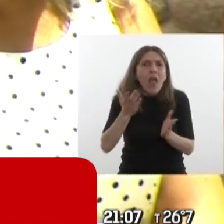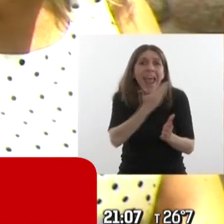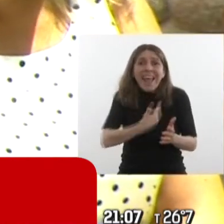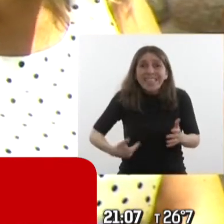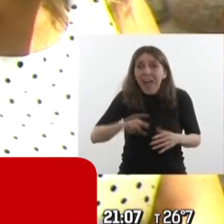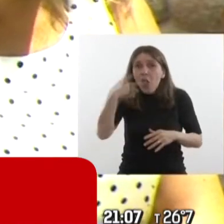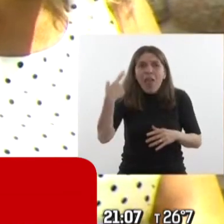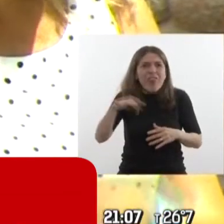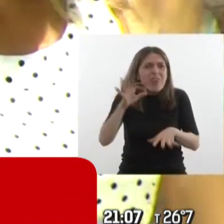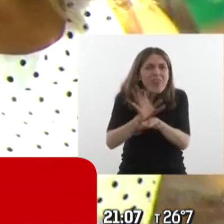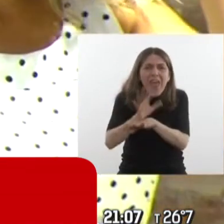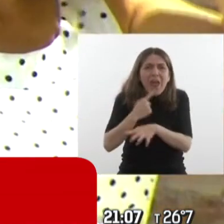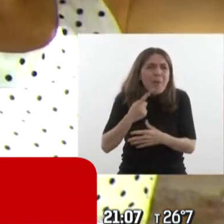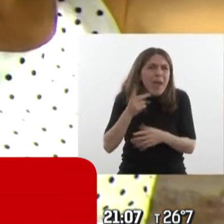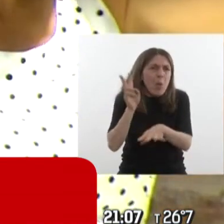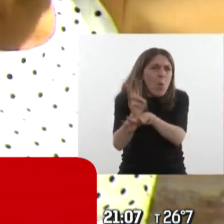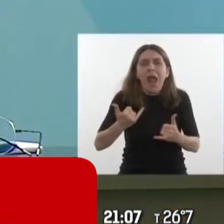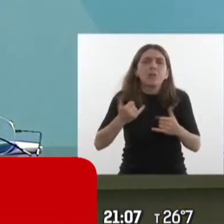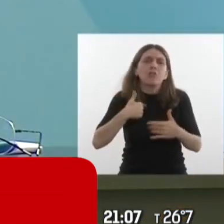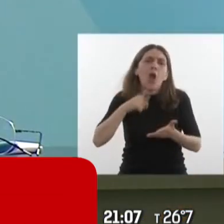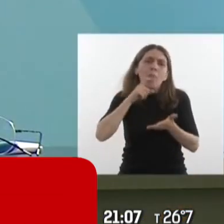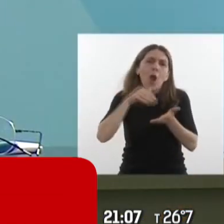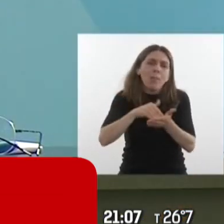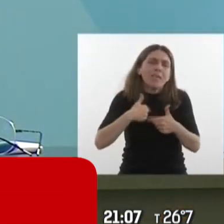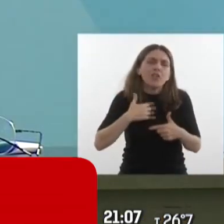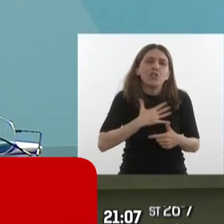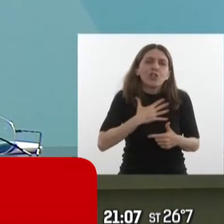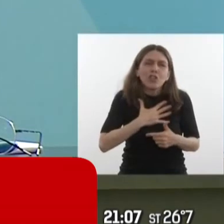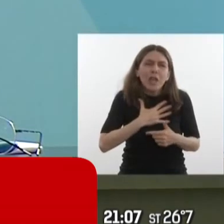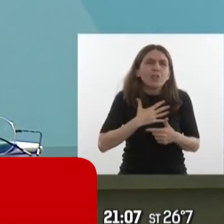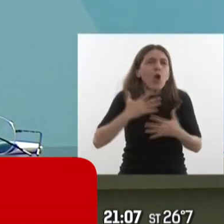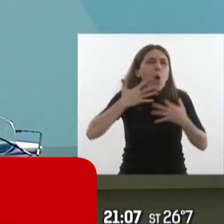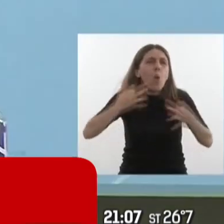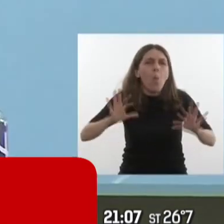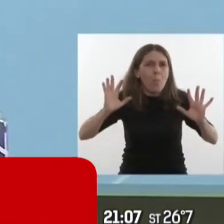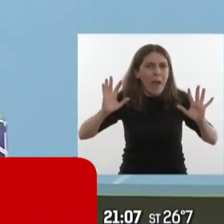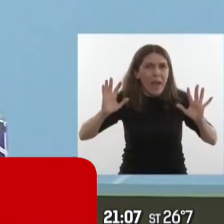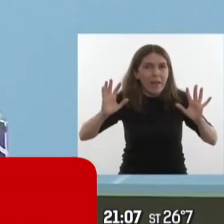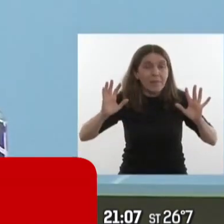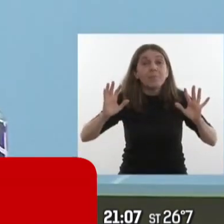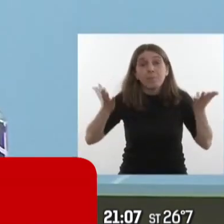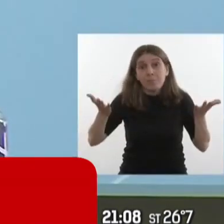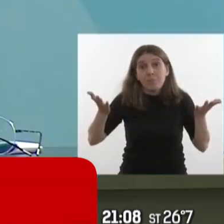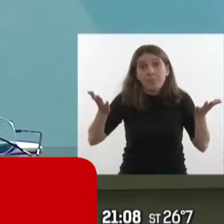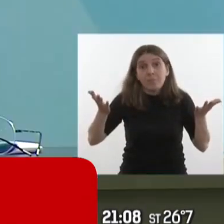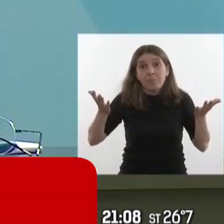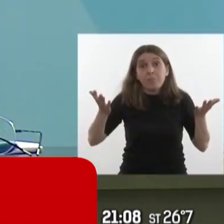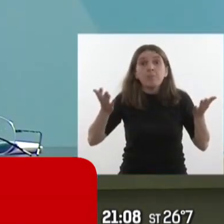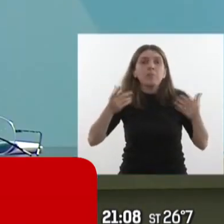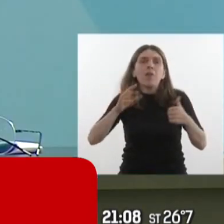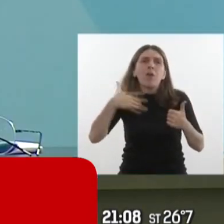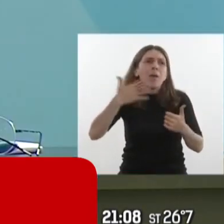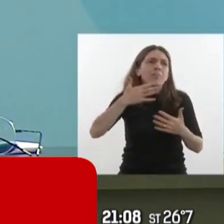margen. Esa fue mi promesa y yo siento que la estamos cumpliendo. Sin